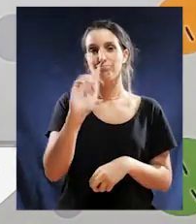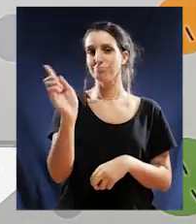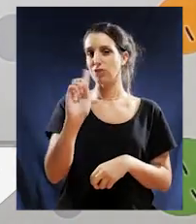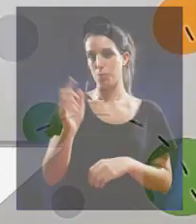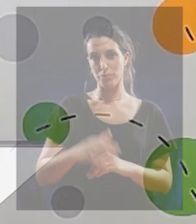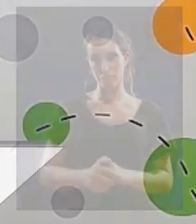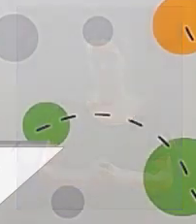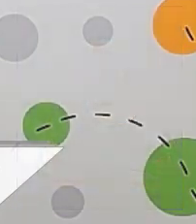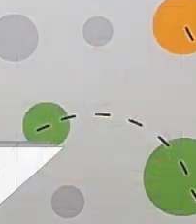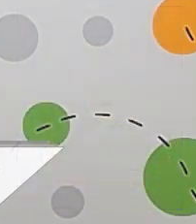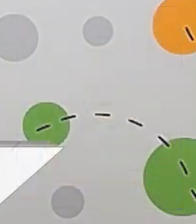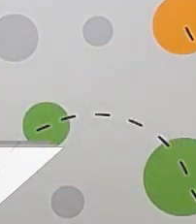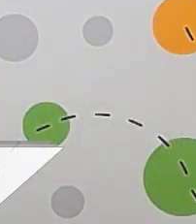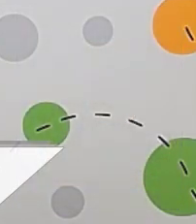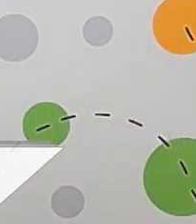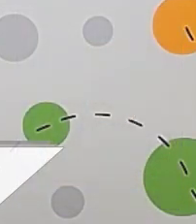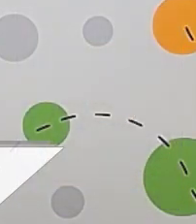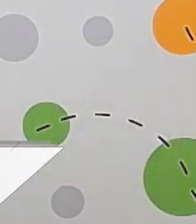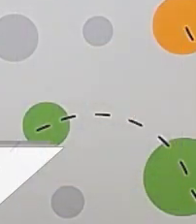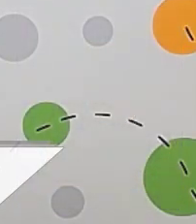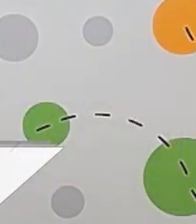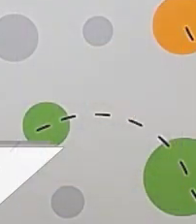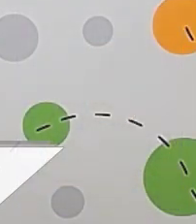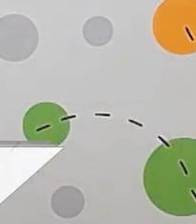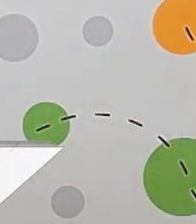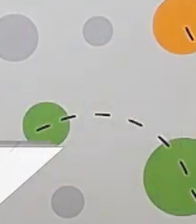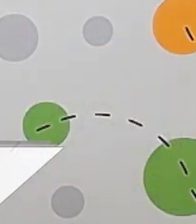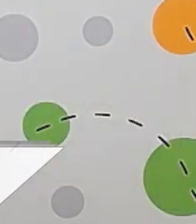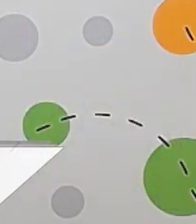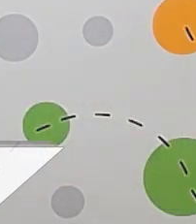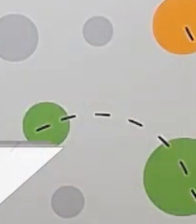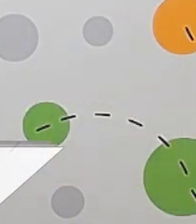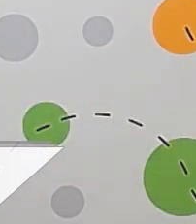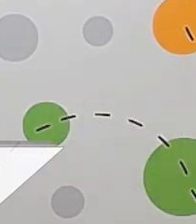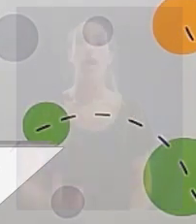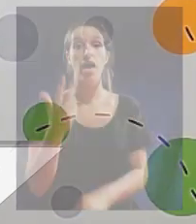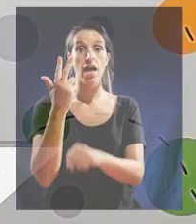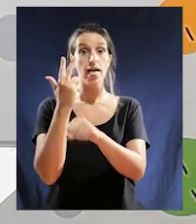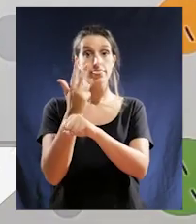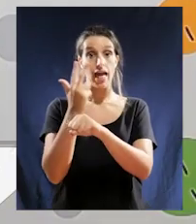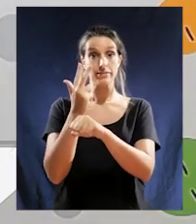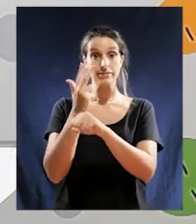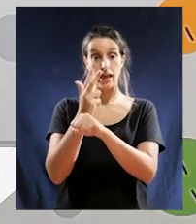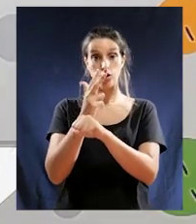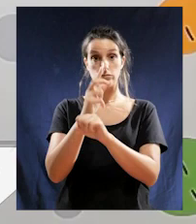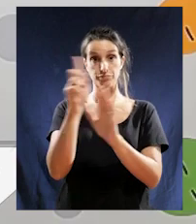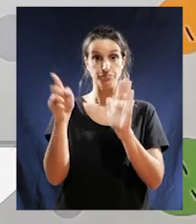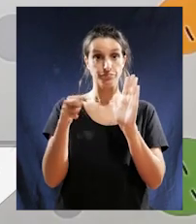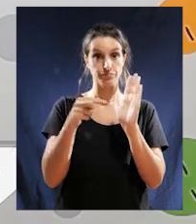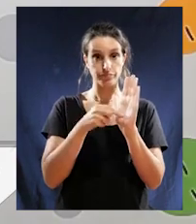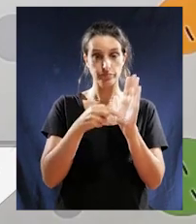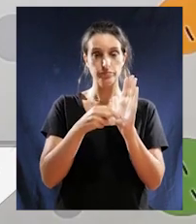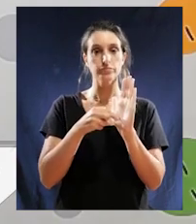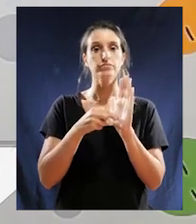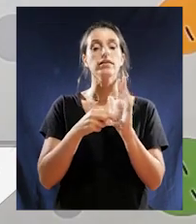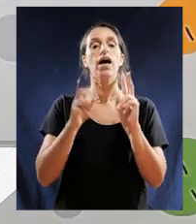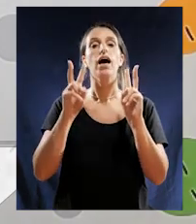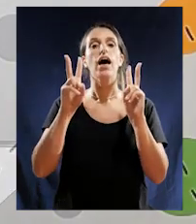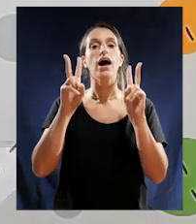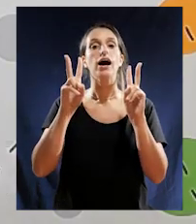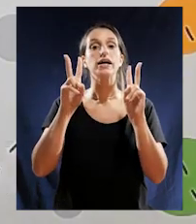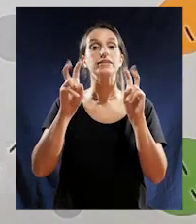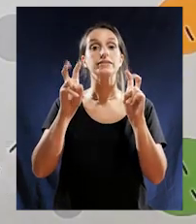Un tercer aspecto que colocamos allí en esta guía es una referencia